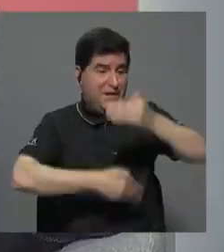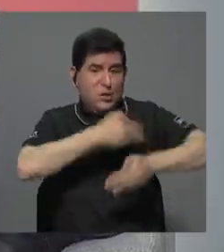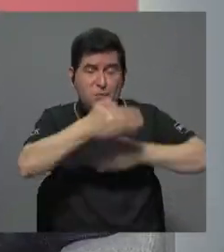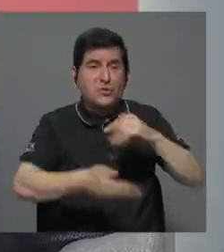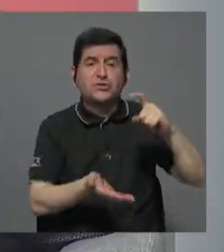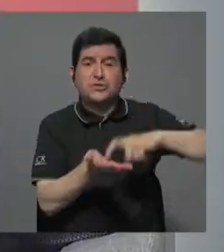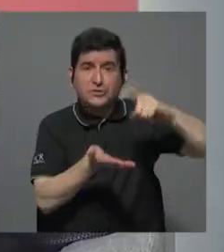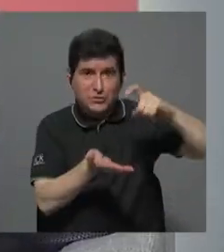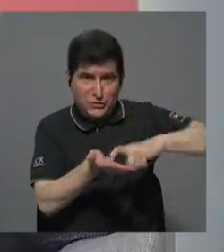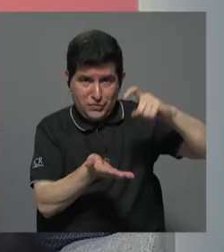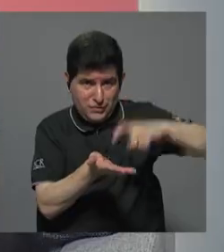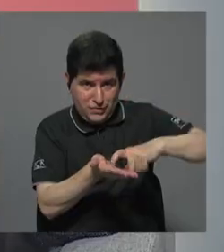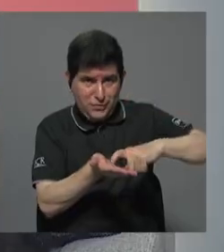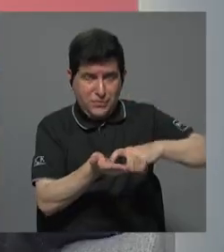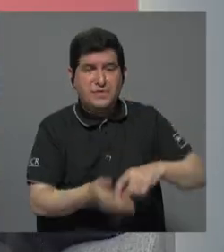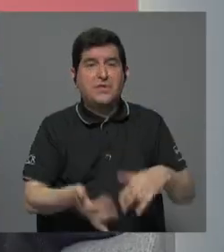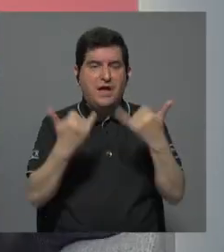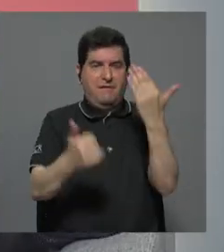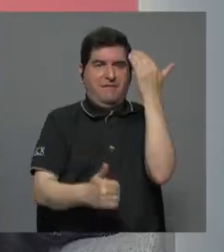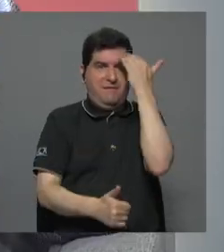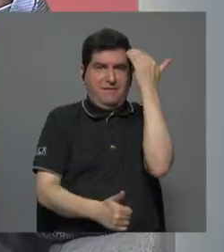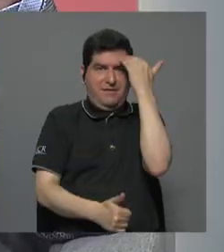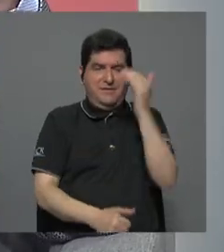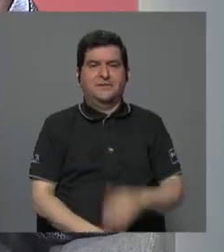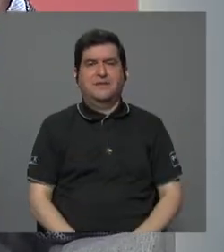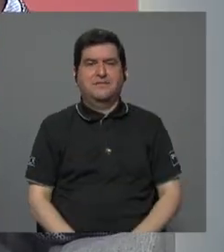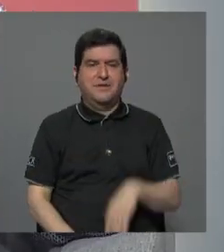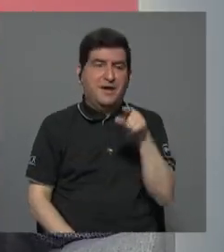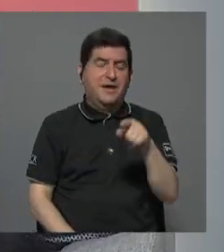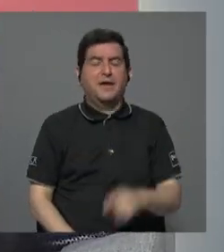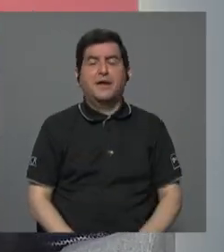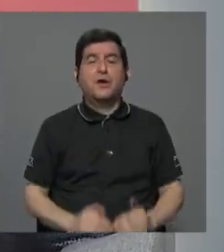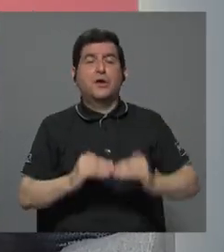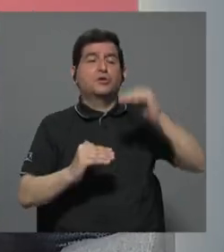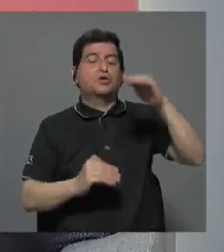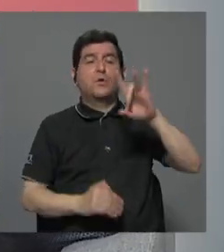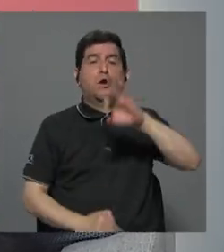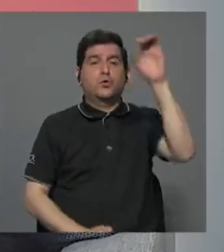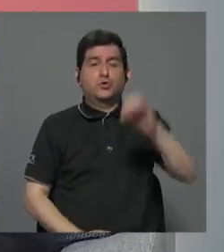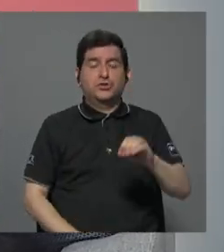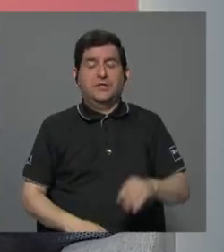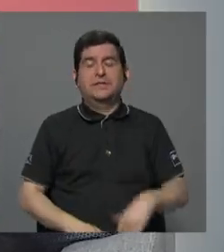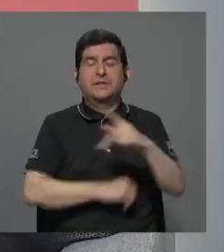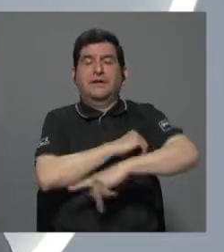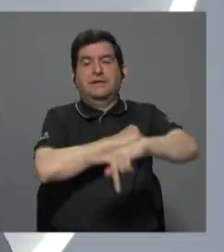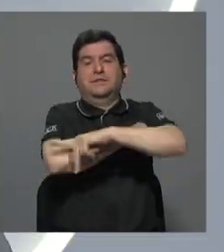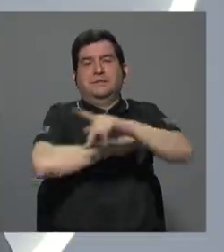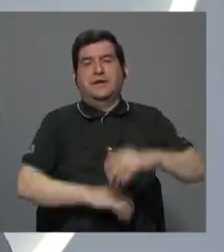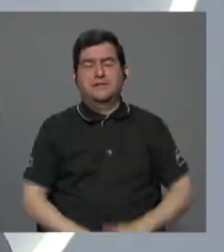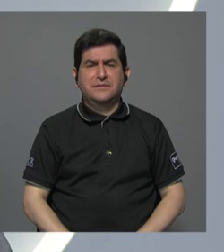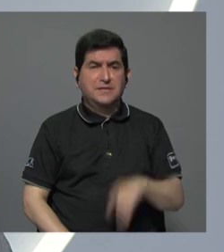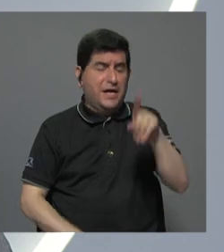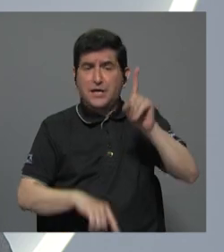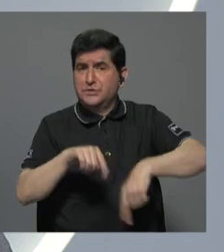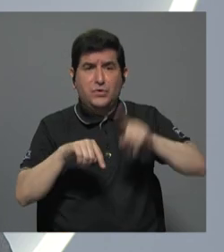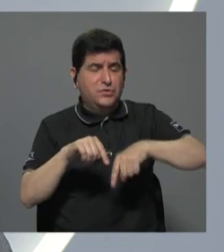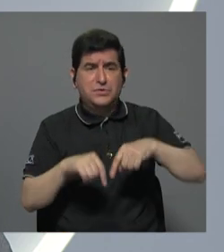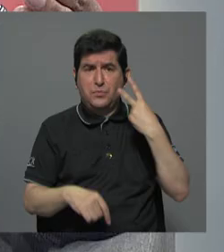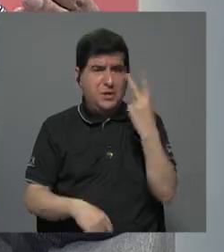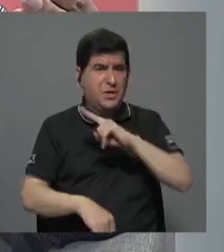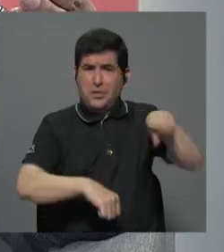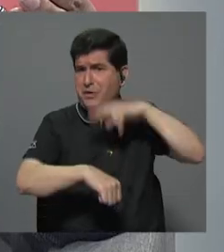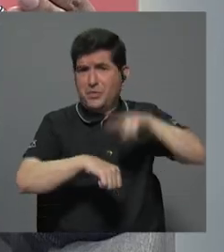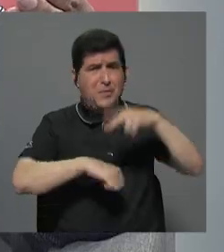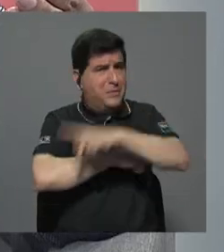de endeudamiento que ya sabemos que están en el orden de más del 80 por ciento en este país eso no se puede ver normal